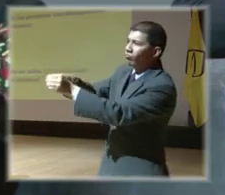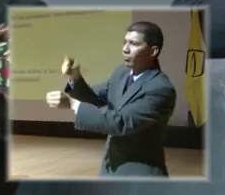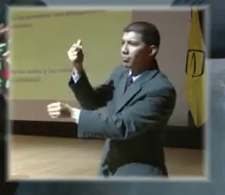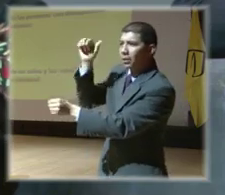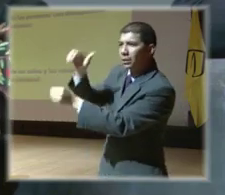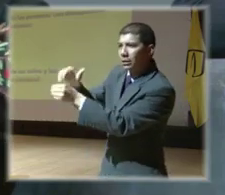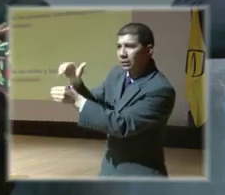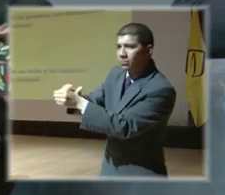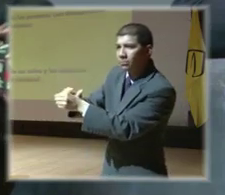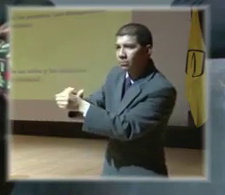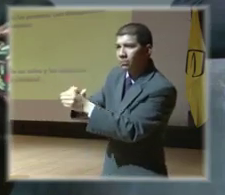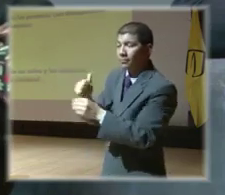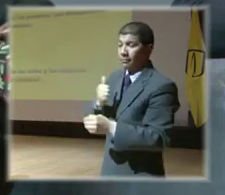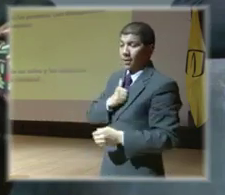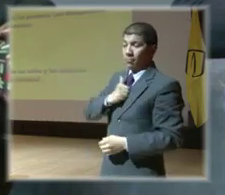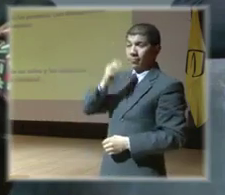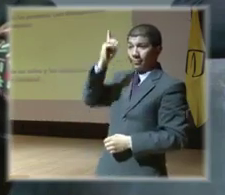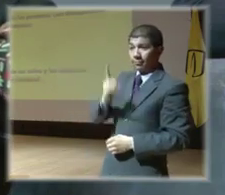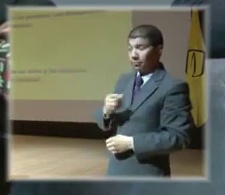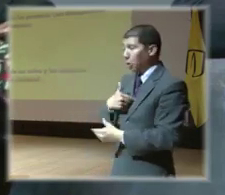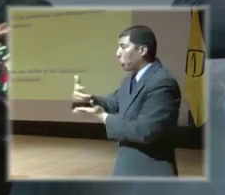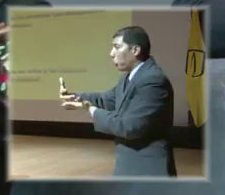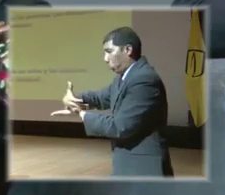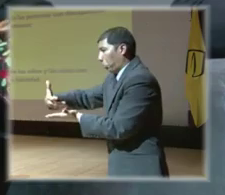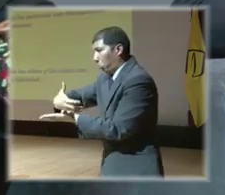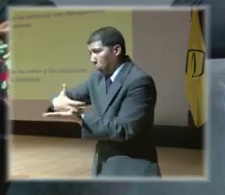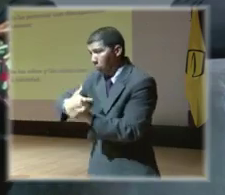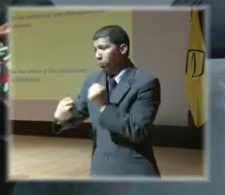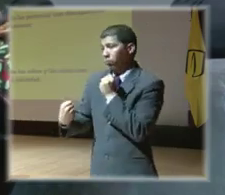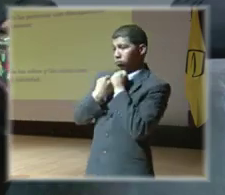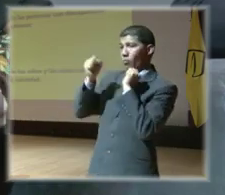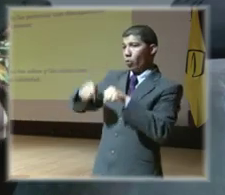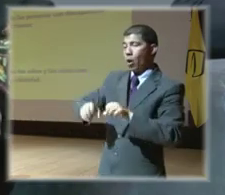distintas. Entonces, la interdicción o la incapacitación, lo que nos ha planteado es una